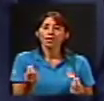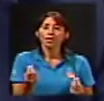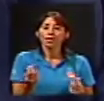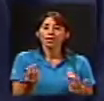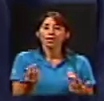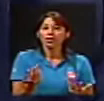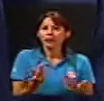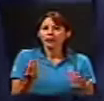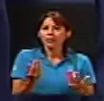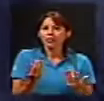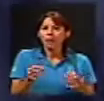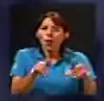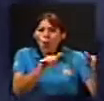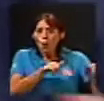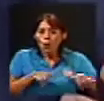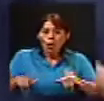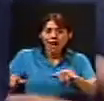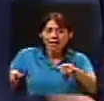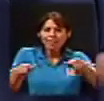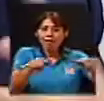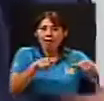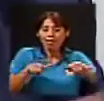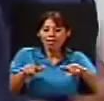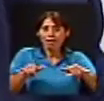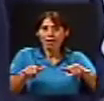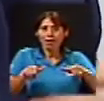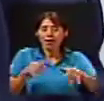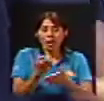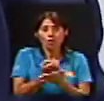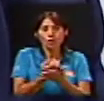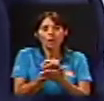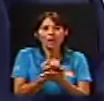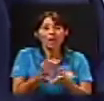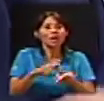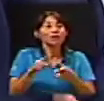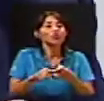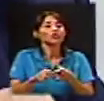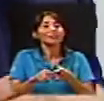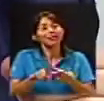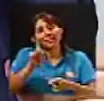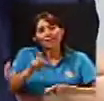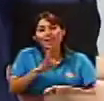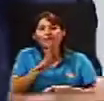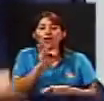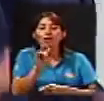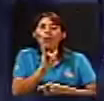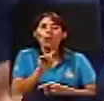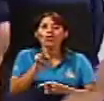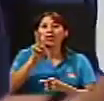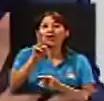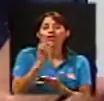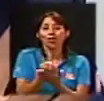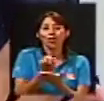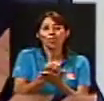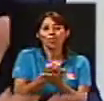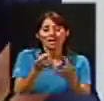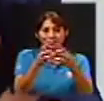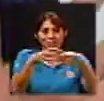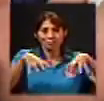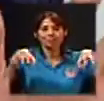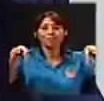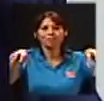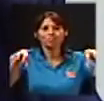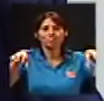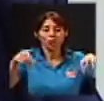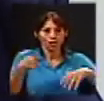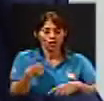de homogeneidad en la economía hace entonces que uno tenga que hablar como de dos economías. Entonces yo veo la parte externa, o sea, ese sector